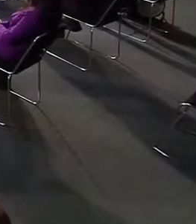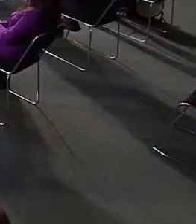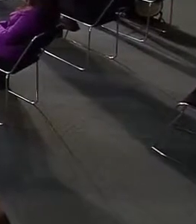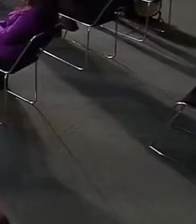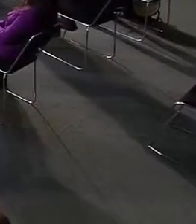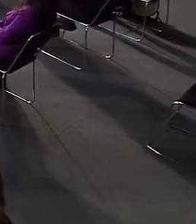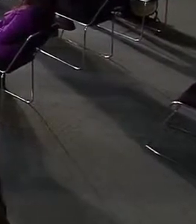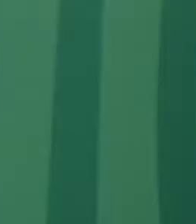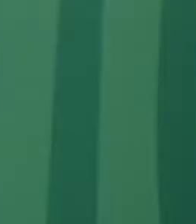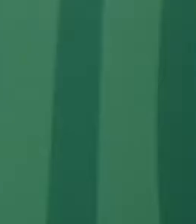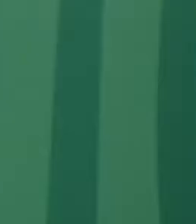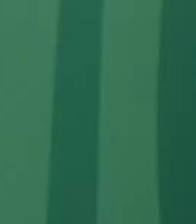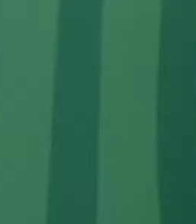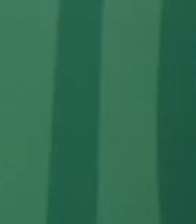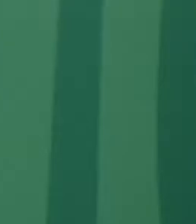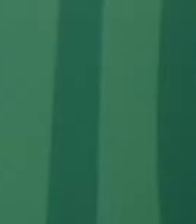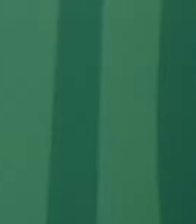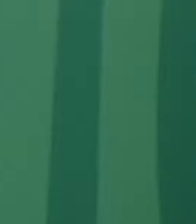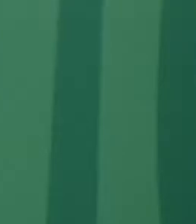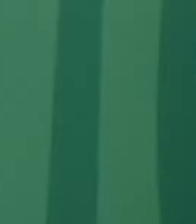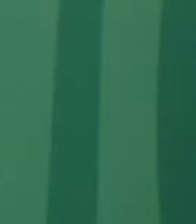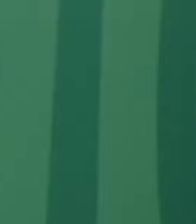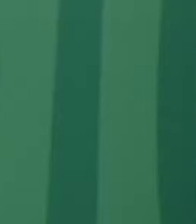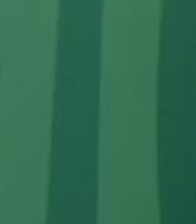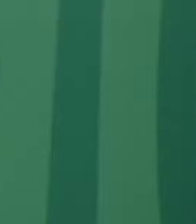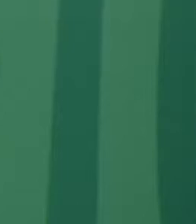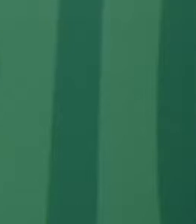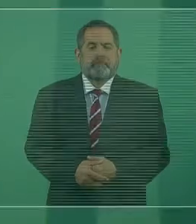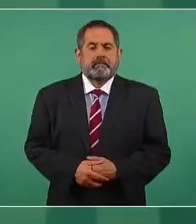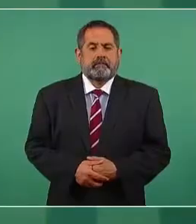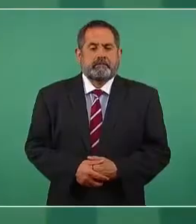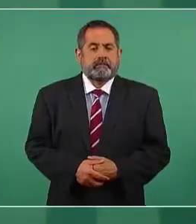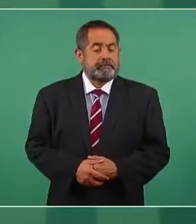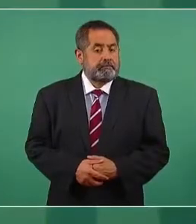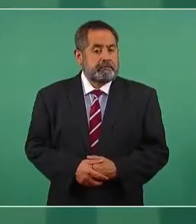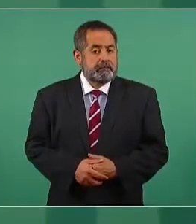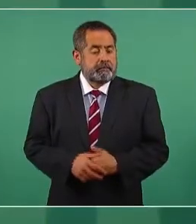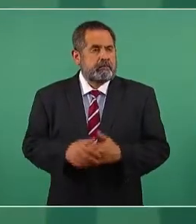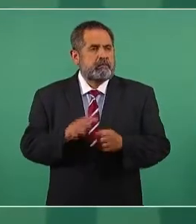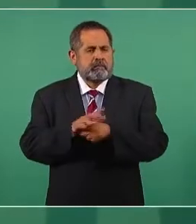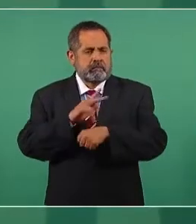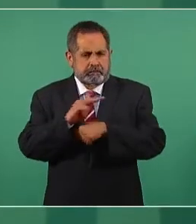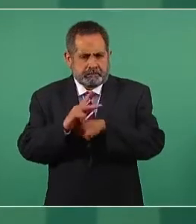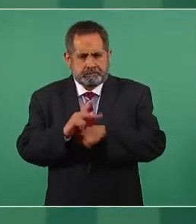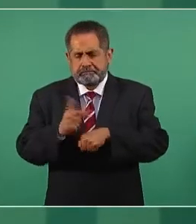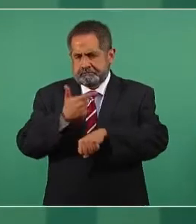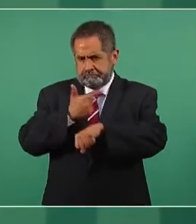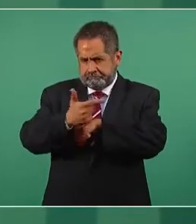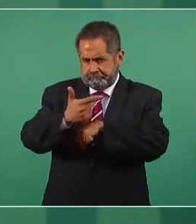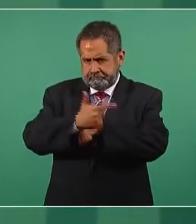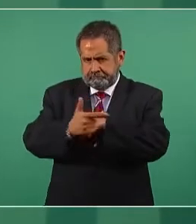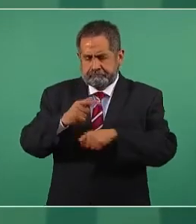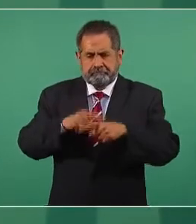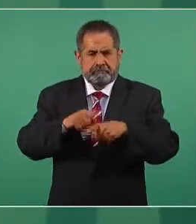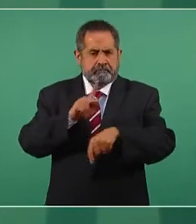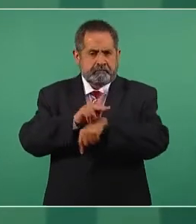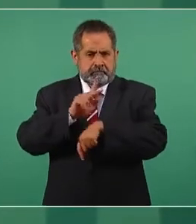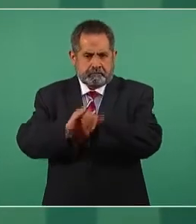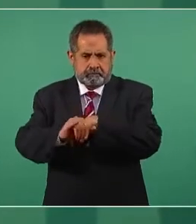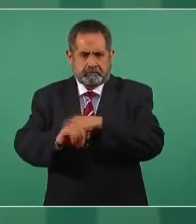Sí, bueno, de las que yo tengo conocimiento son Guatemala,